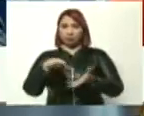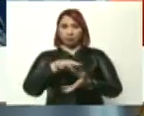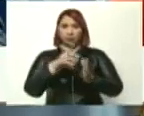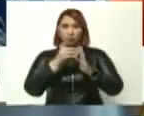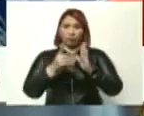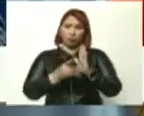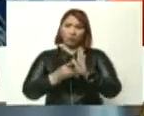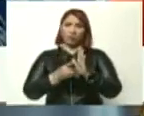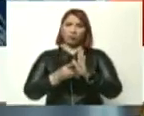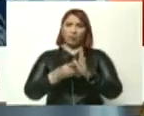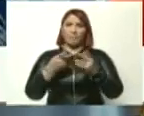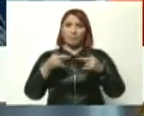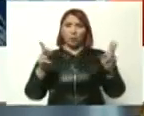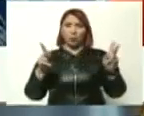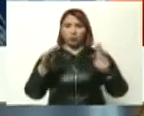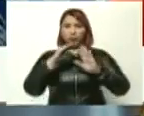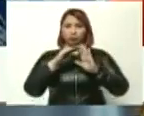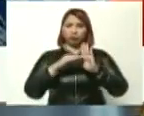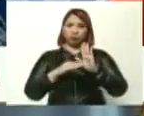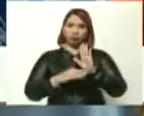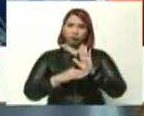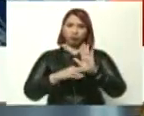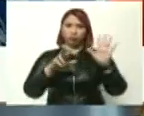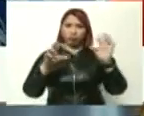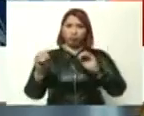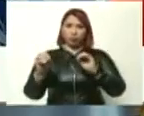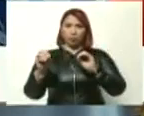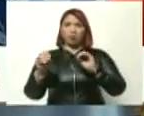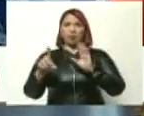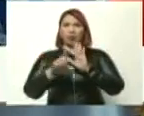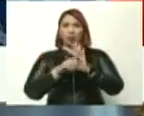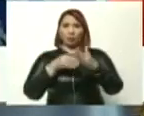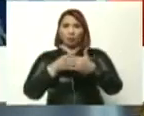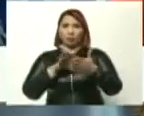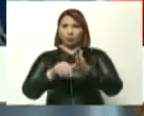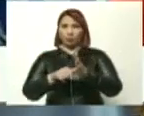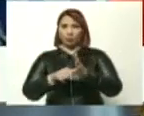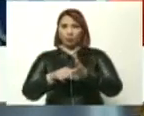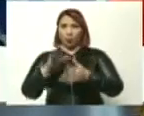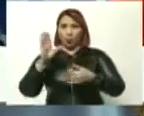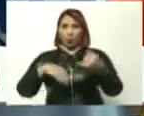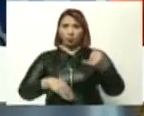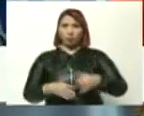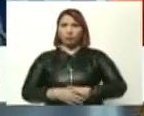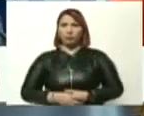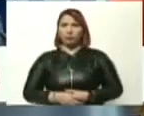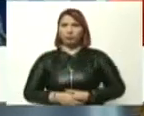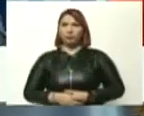público. Fundamento, artículo 80 de la ley contra la corrupción. Y por último,